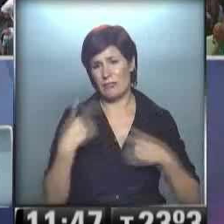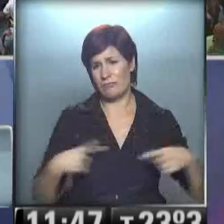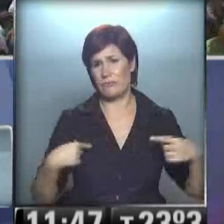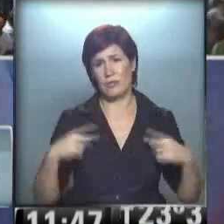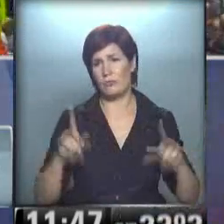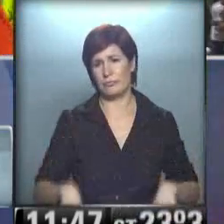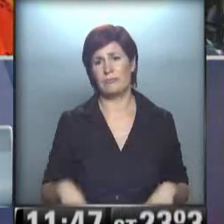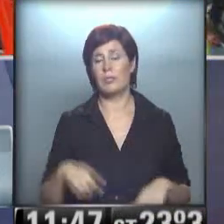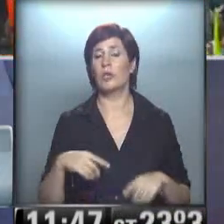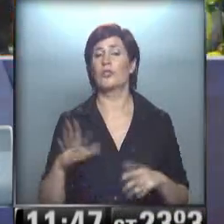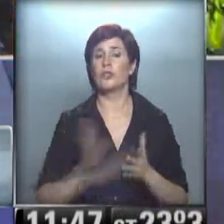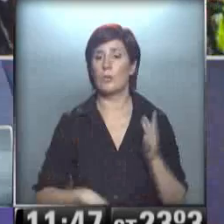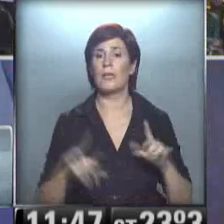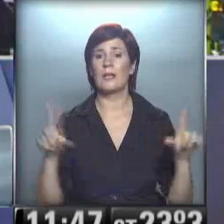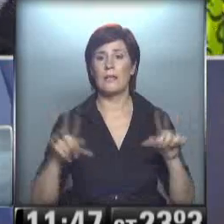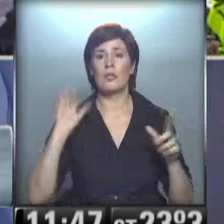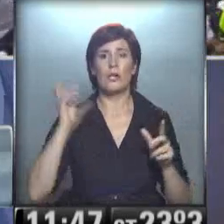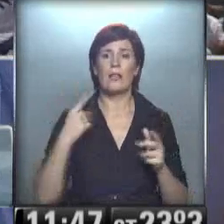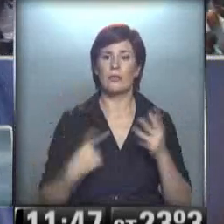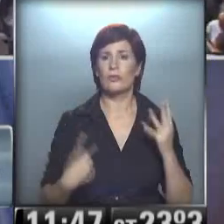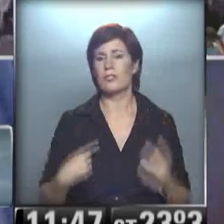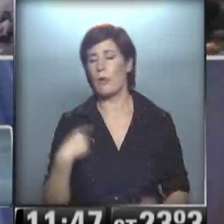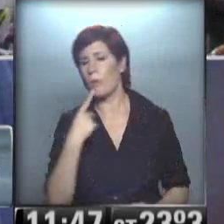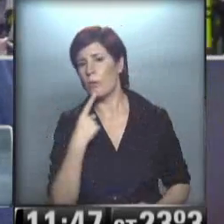va a haber dudas si es un grupo que construyó su privilegio,